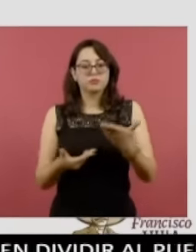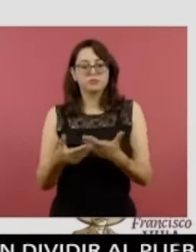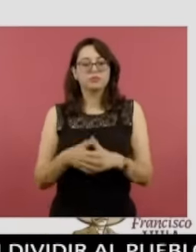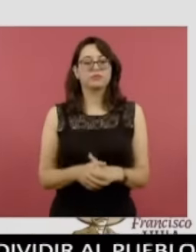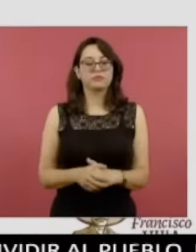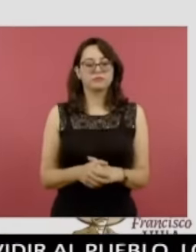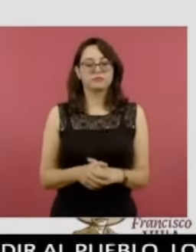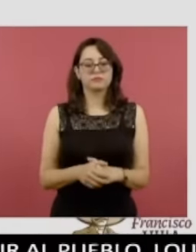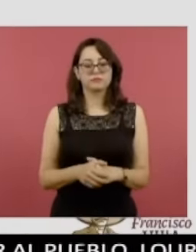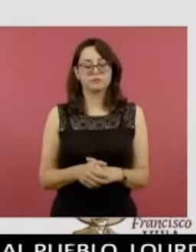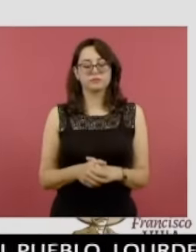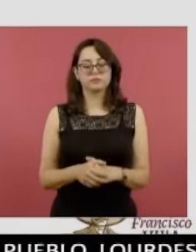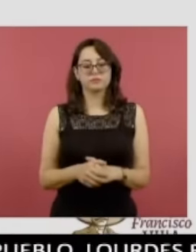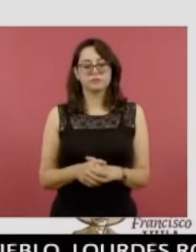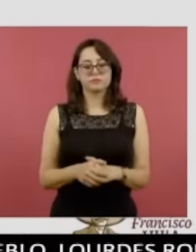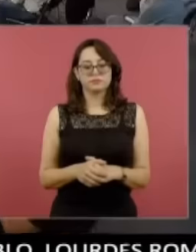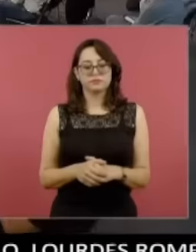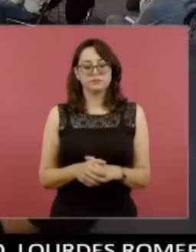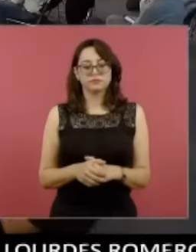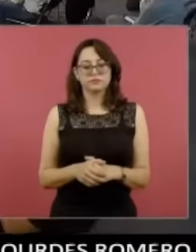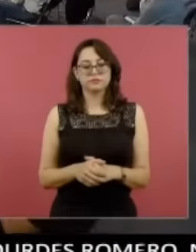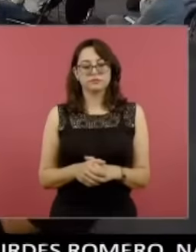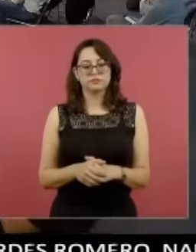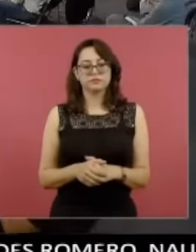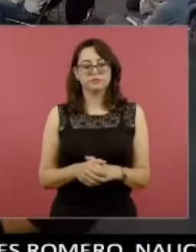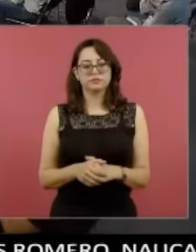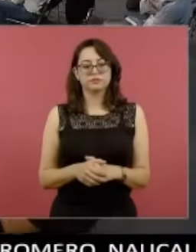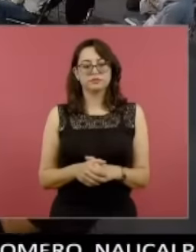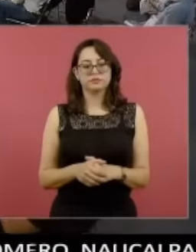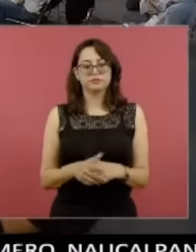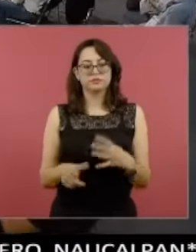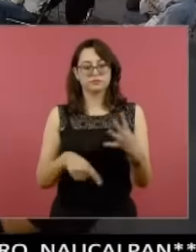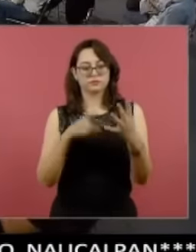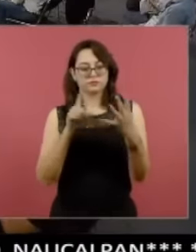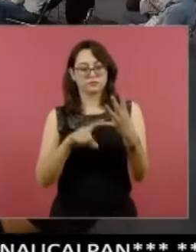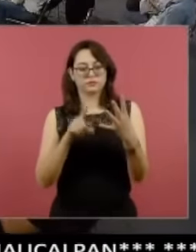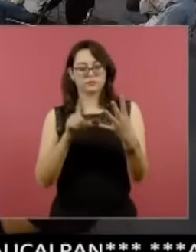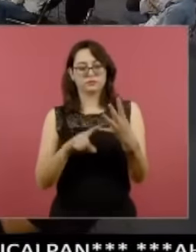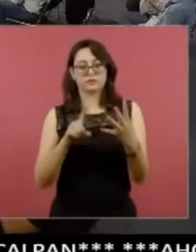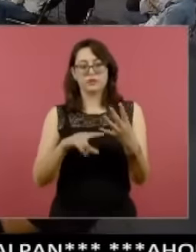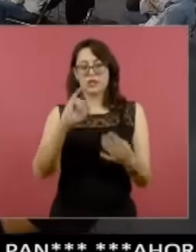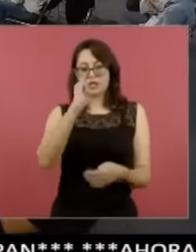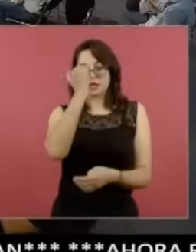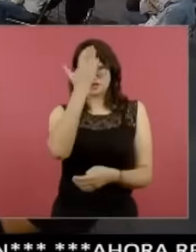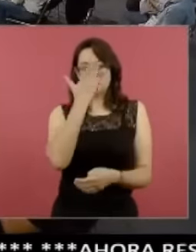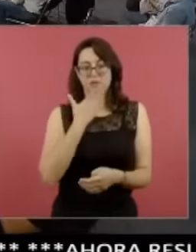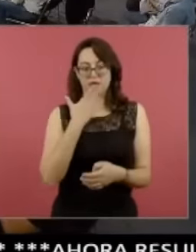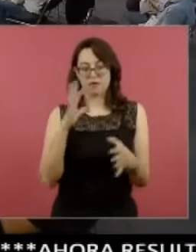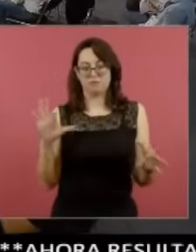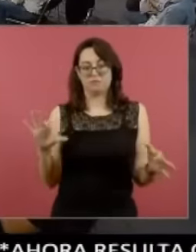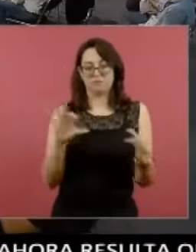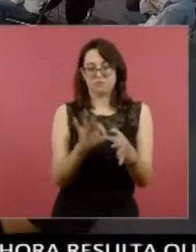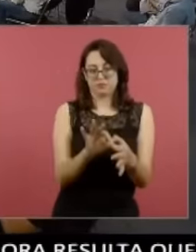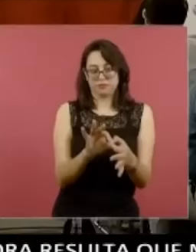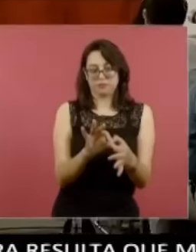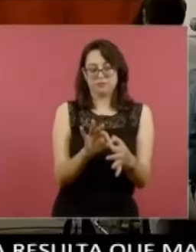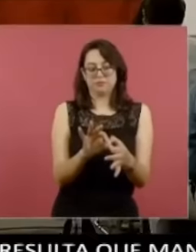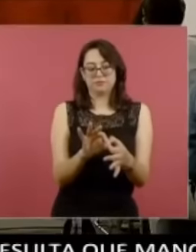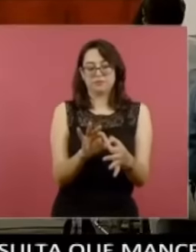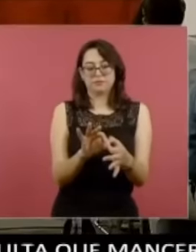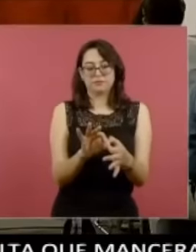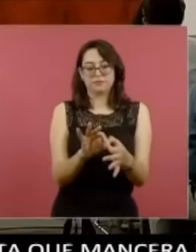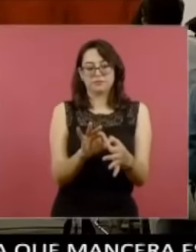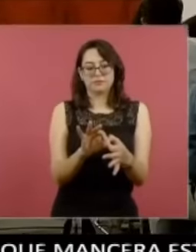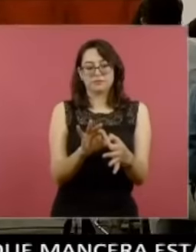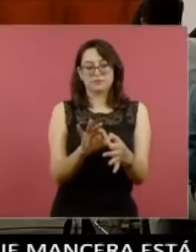maestros y son en realidad pues material de apoyo y parte del modelo pedagógico no se basa de manera directa